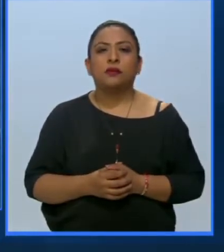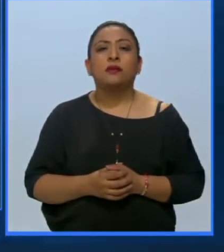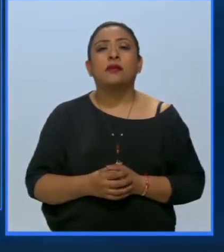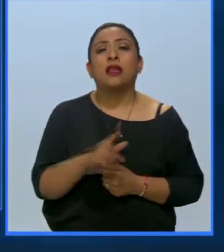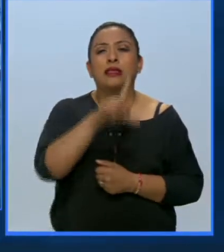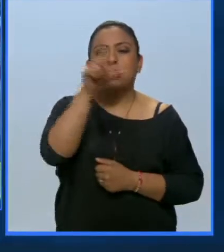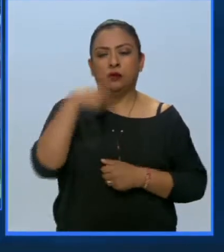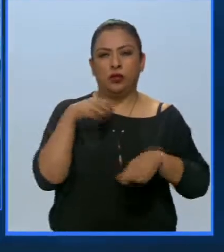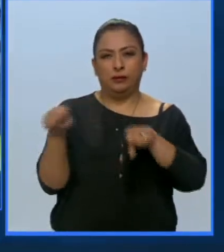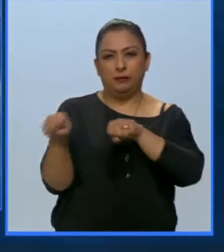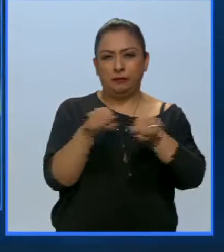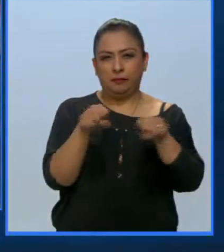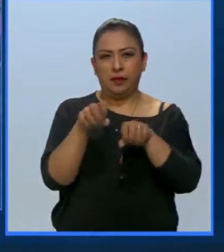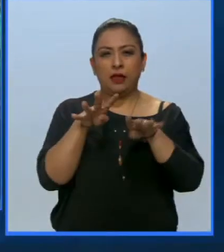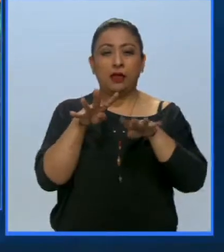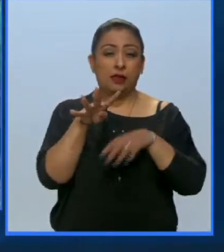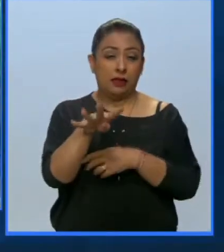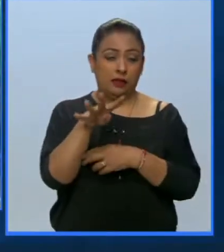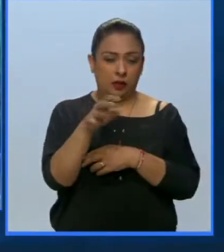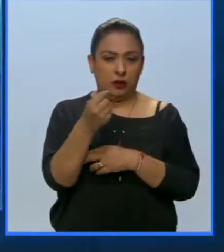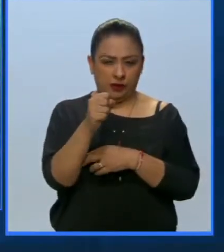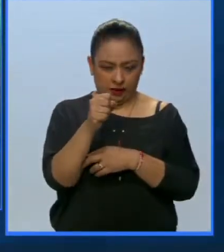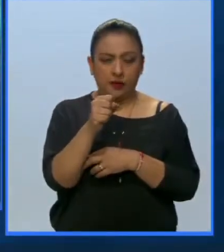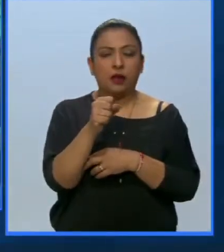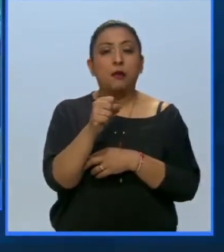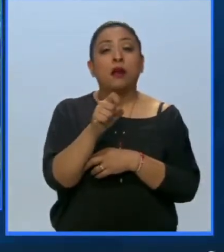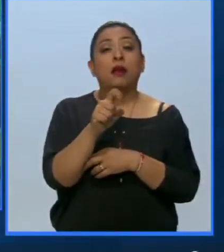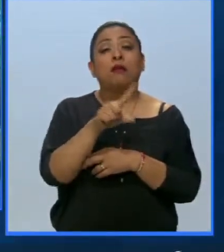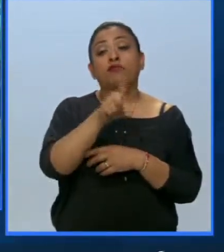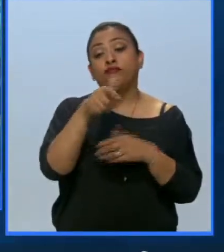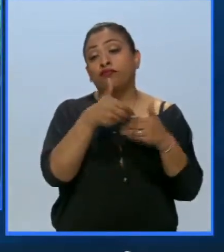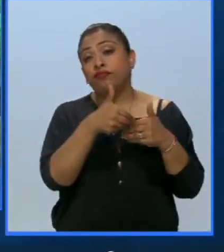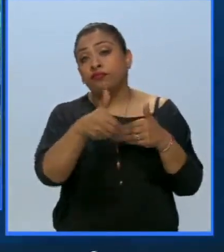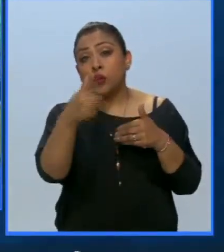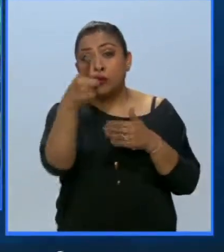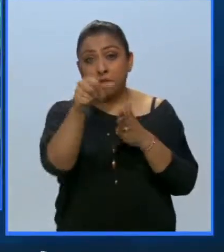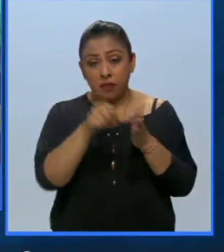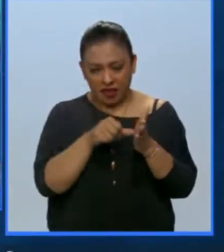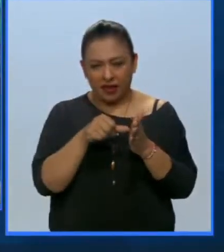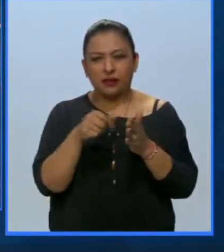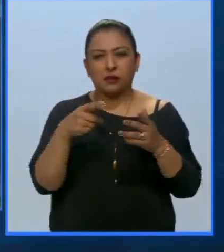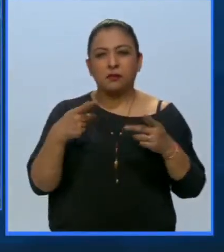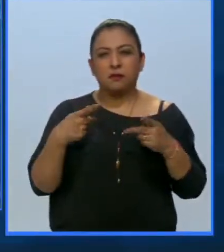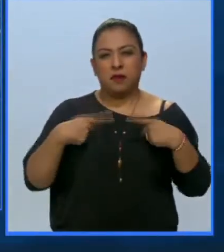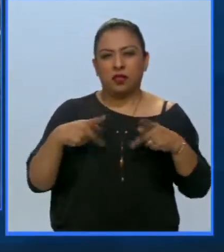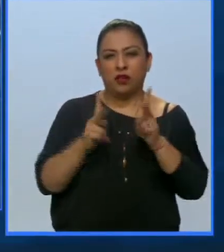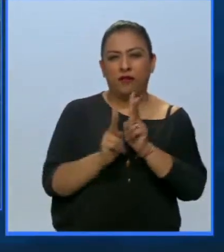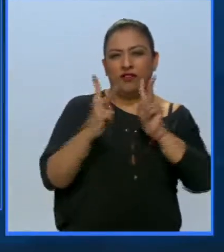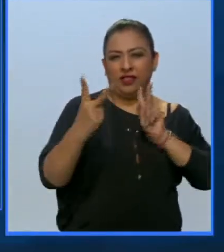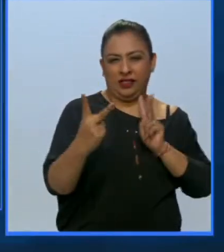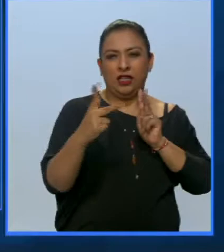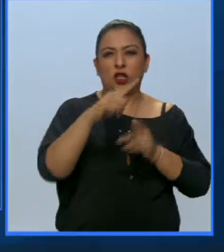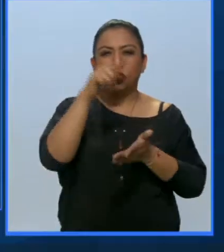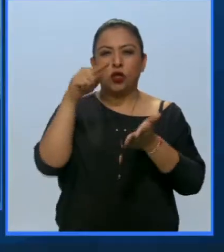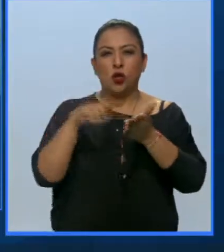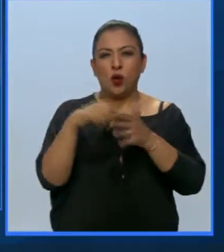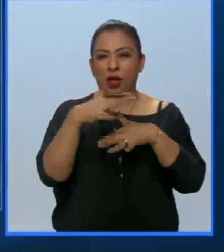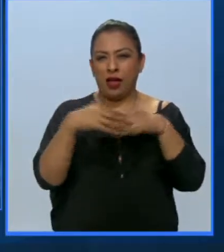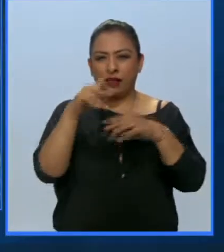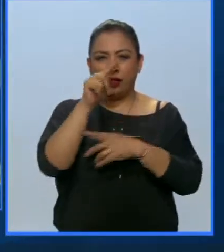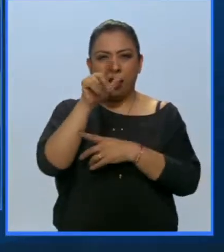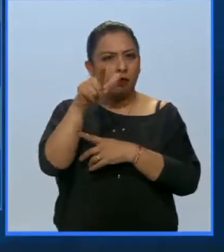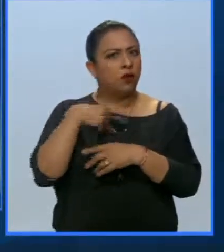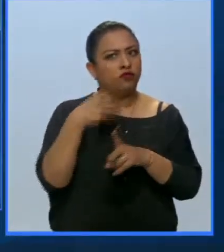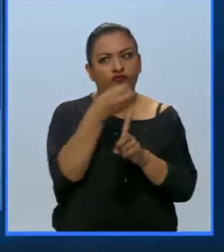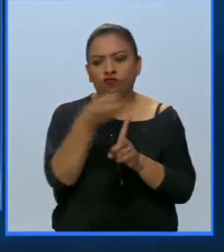Tras el terremoto del 19S y todo lo vivido desde hace un mes, los vecinos del multifamiliar de Tlalpan se han organizado en todo